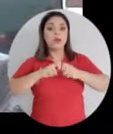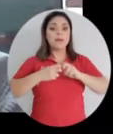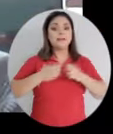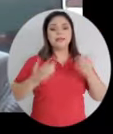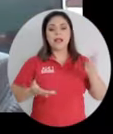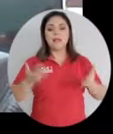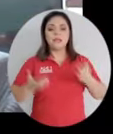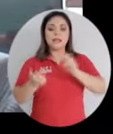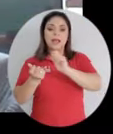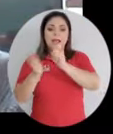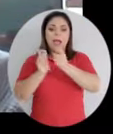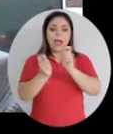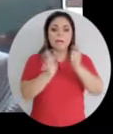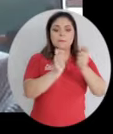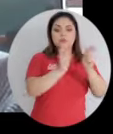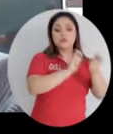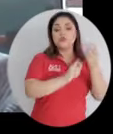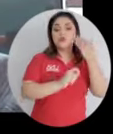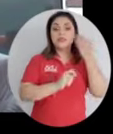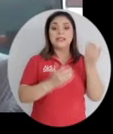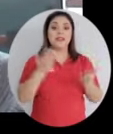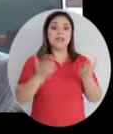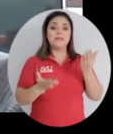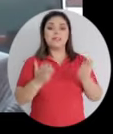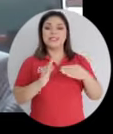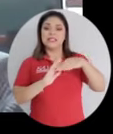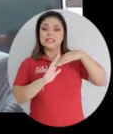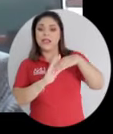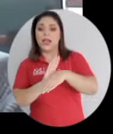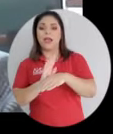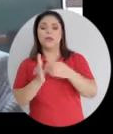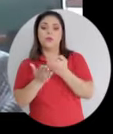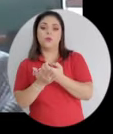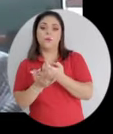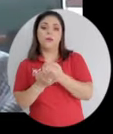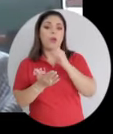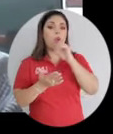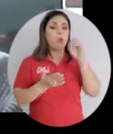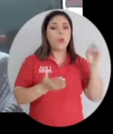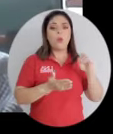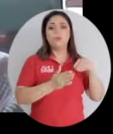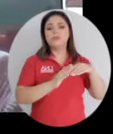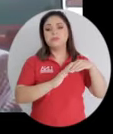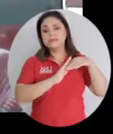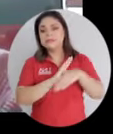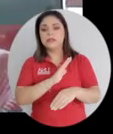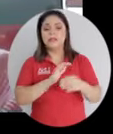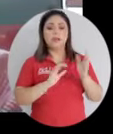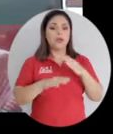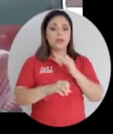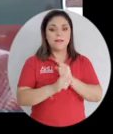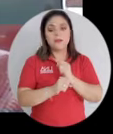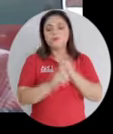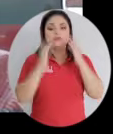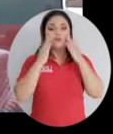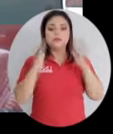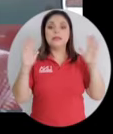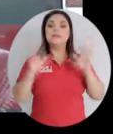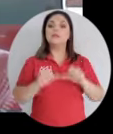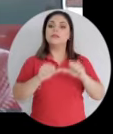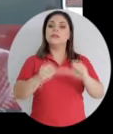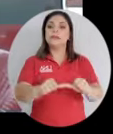variar el año entrante, ¿verdad? Ya la inflación no ser tan importante, pero sí la caída en la actividad económica y el aumento en el desempleo. Pero